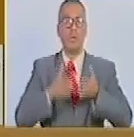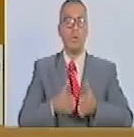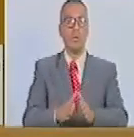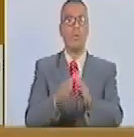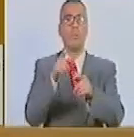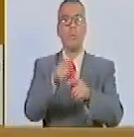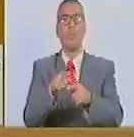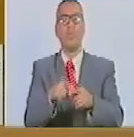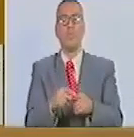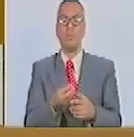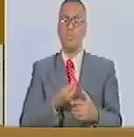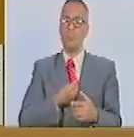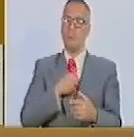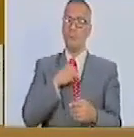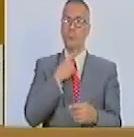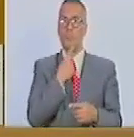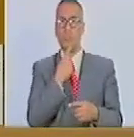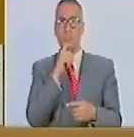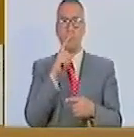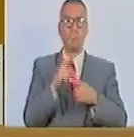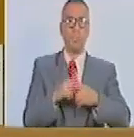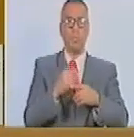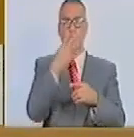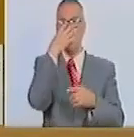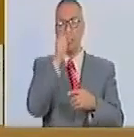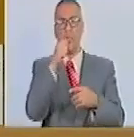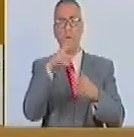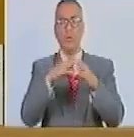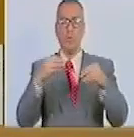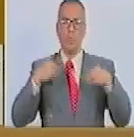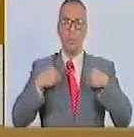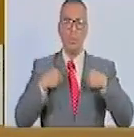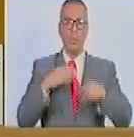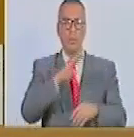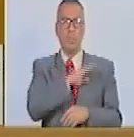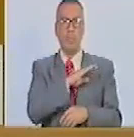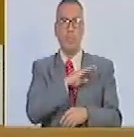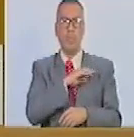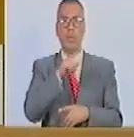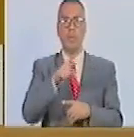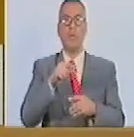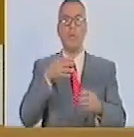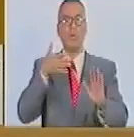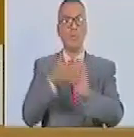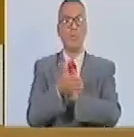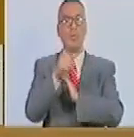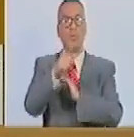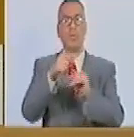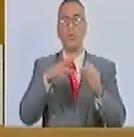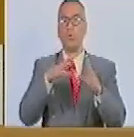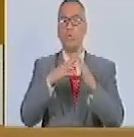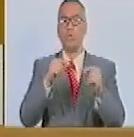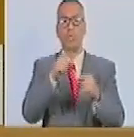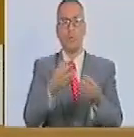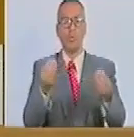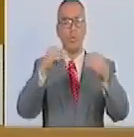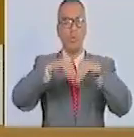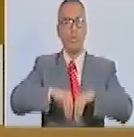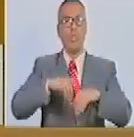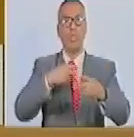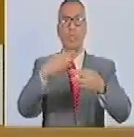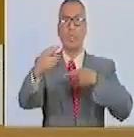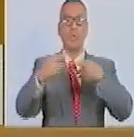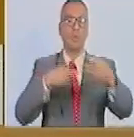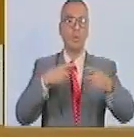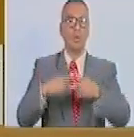de la incertidumbre, entendimos y vivimos en carne propia lo que significan todos esos acuerdos y